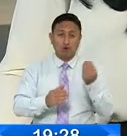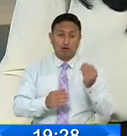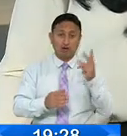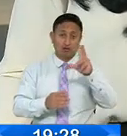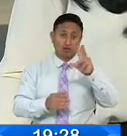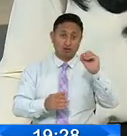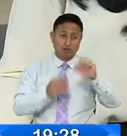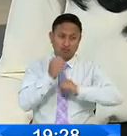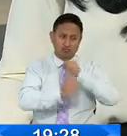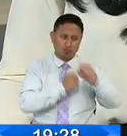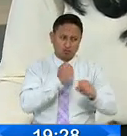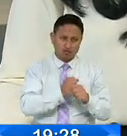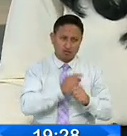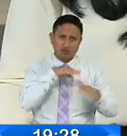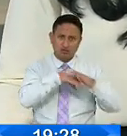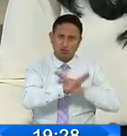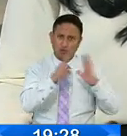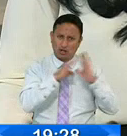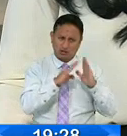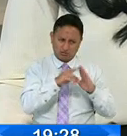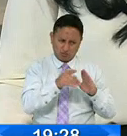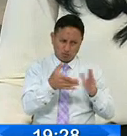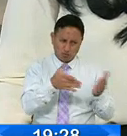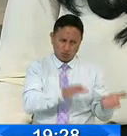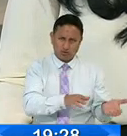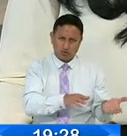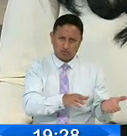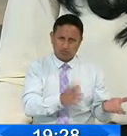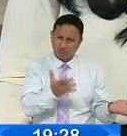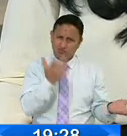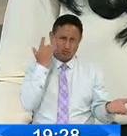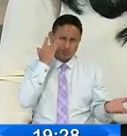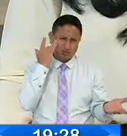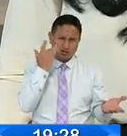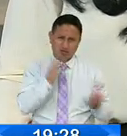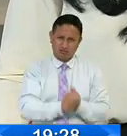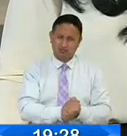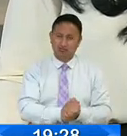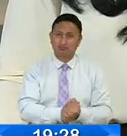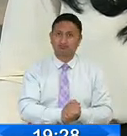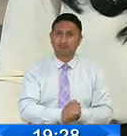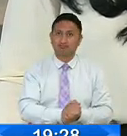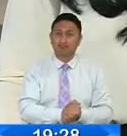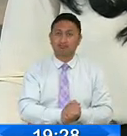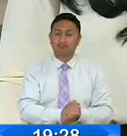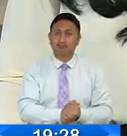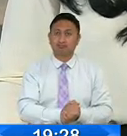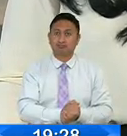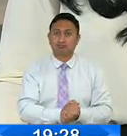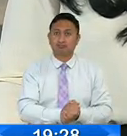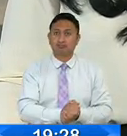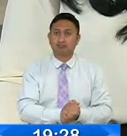en extrañas circunstancias dentro de su domicilio ubicado en una ciudadela de la vía Guayaquil-Salinas.